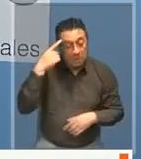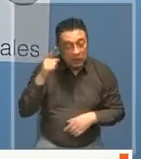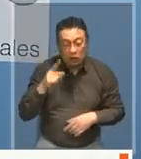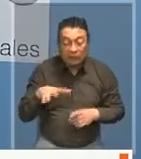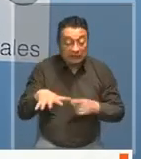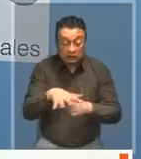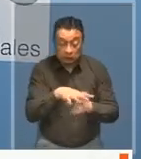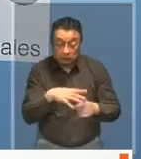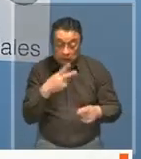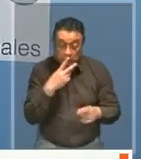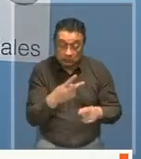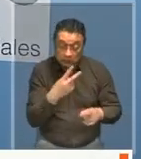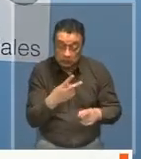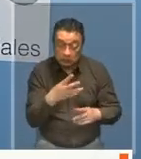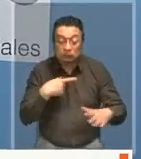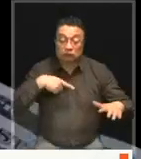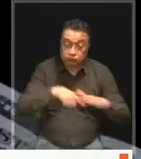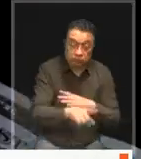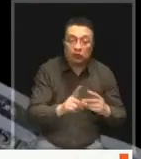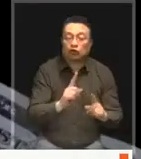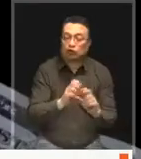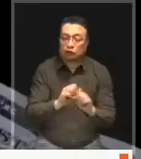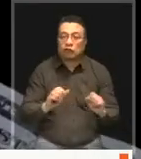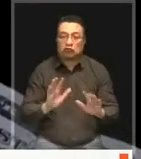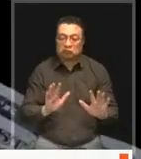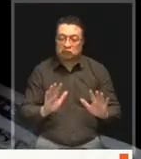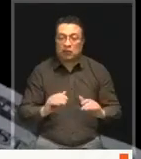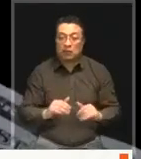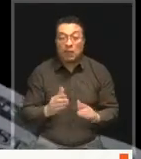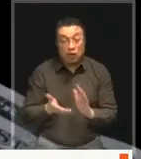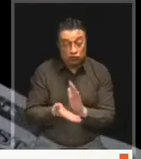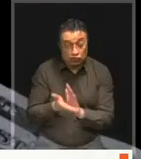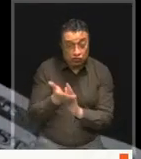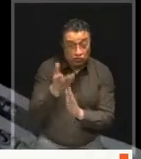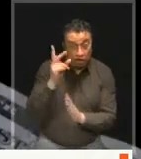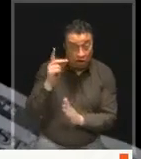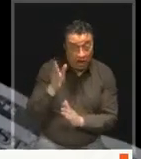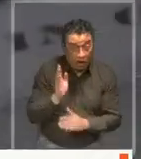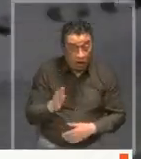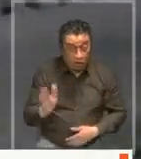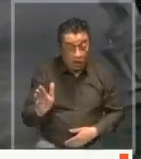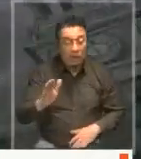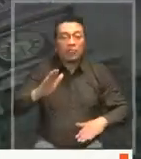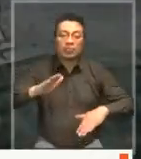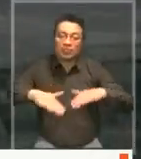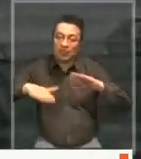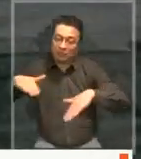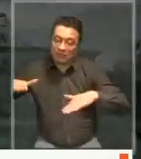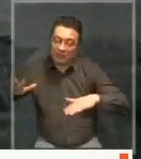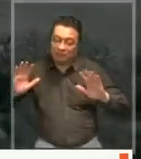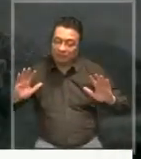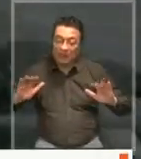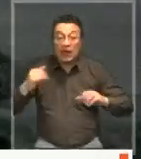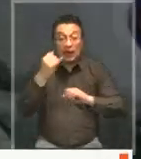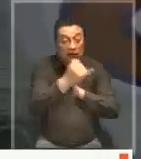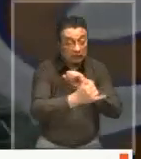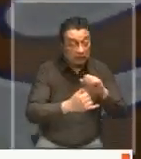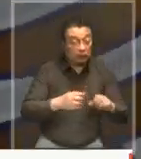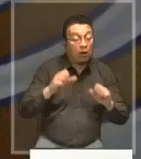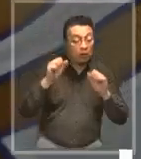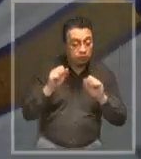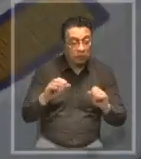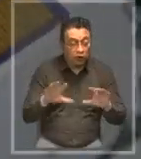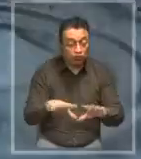para pensar en una intervención cambiaria seguirá subiendo el dólar Eso depende el escenario internacional podría dar